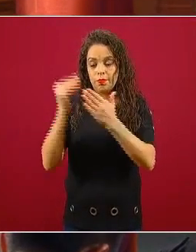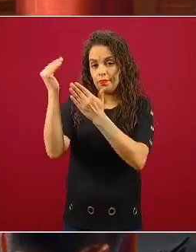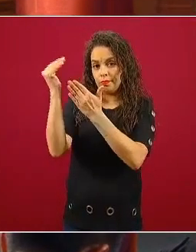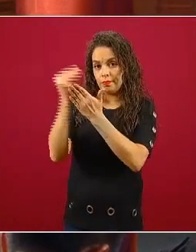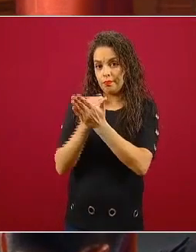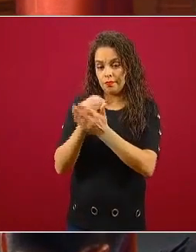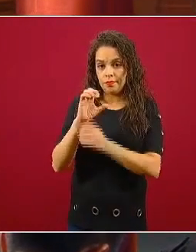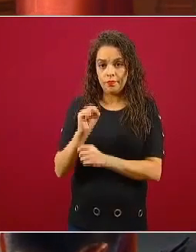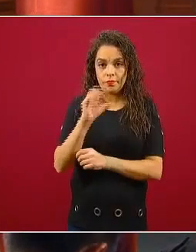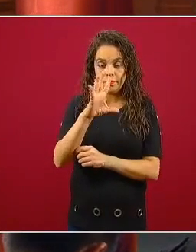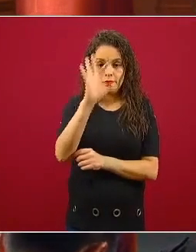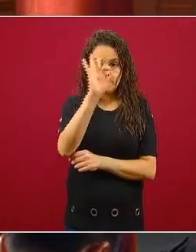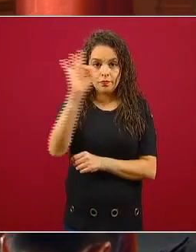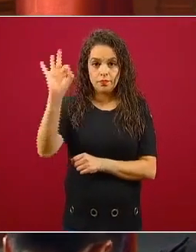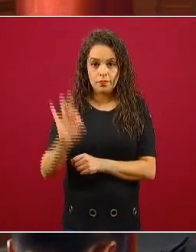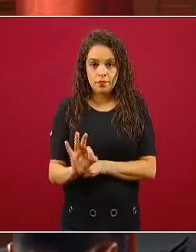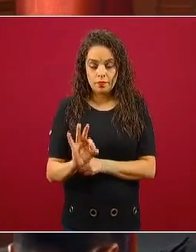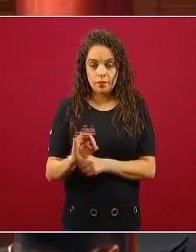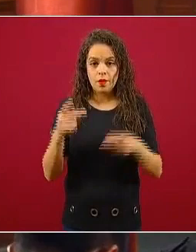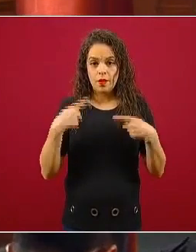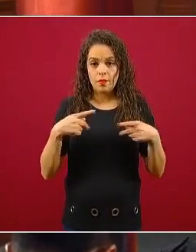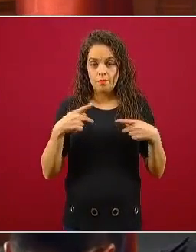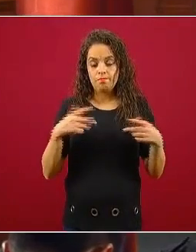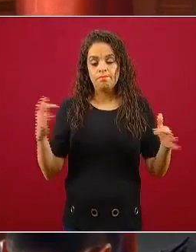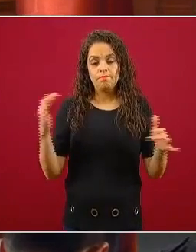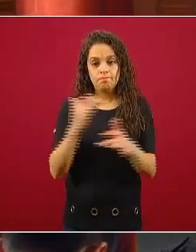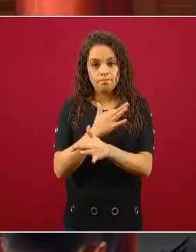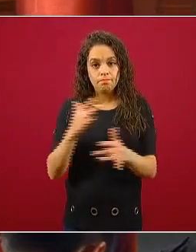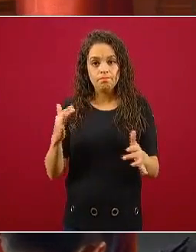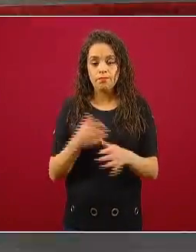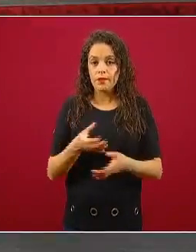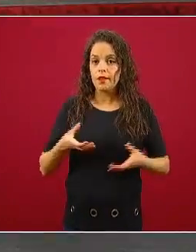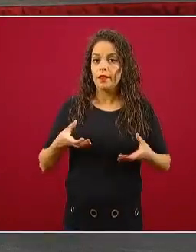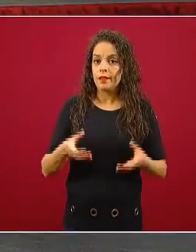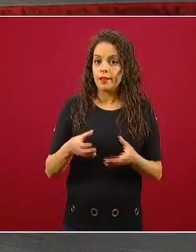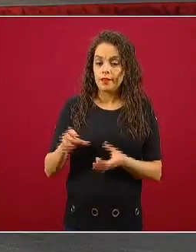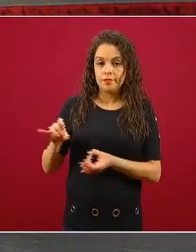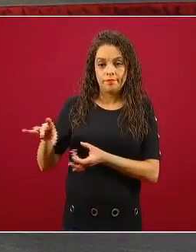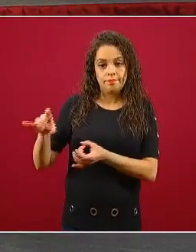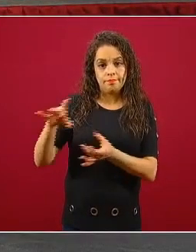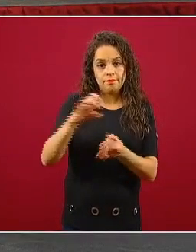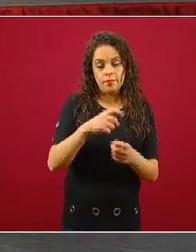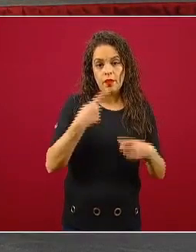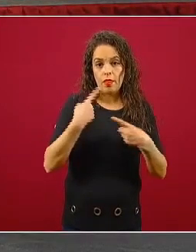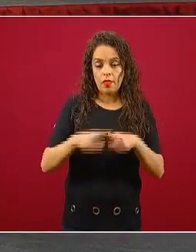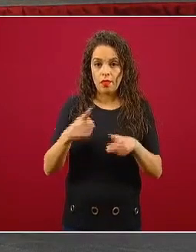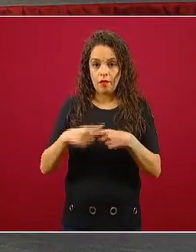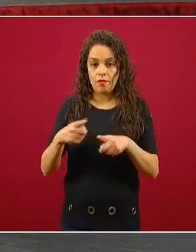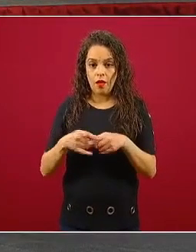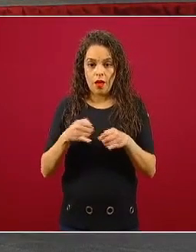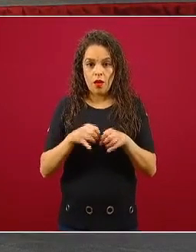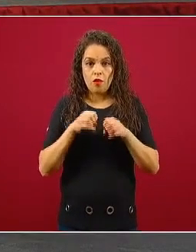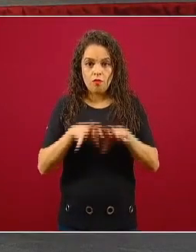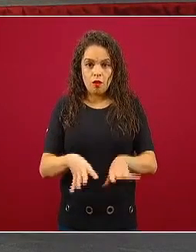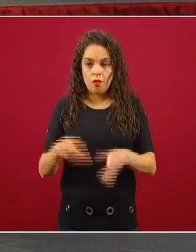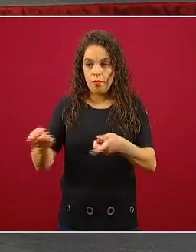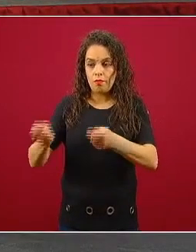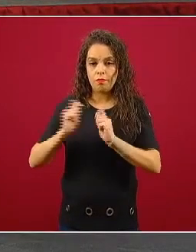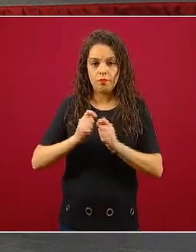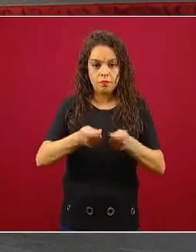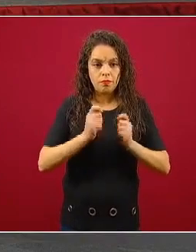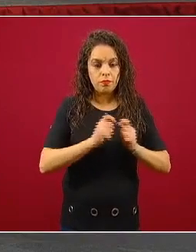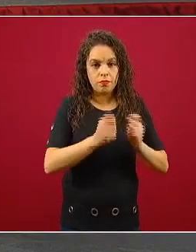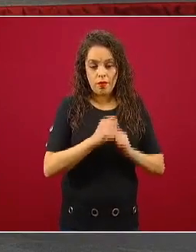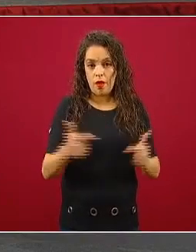del 65% de la movilidad en los espacios públicos, con 3 diferentes fuentes de información: el sistema